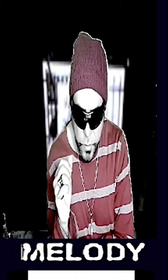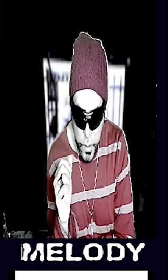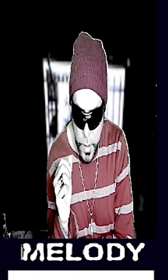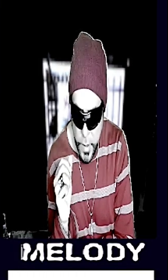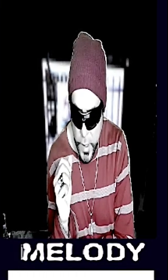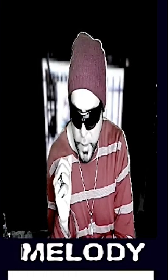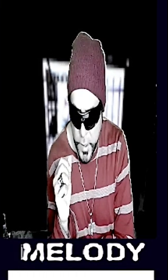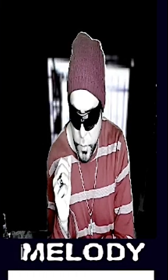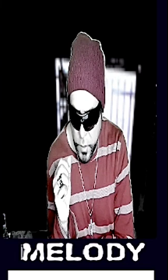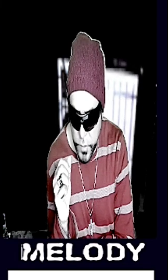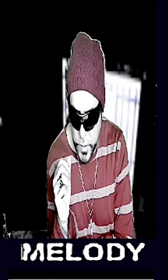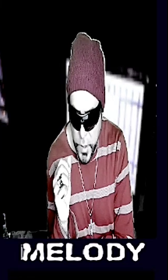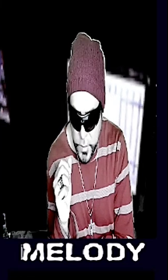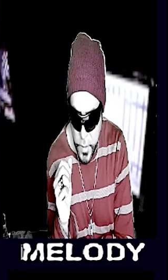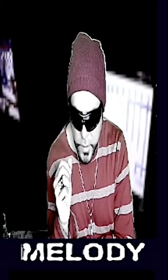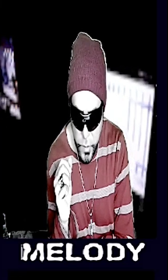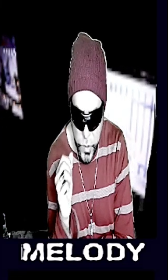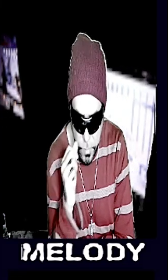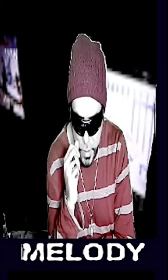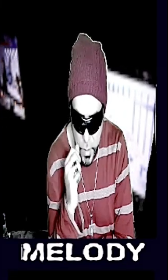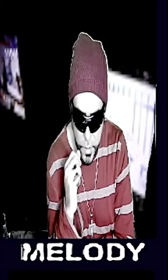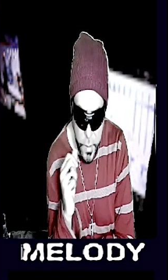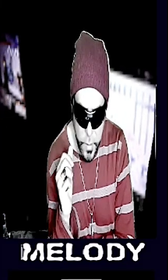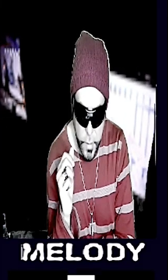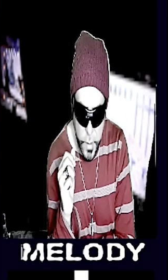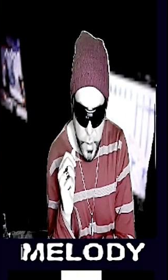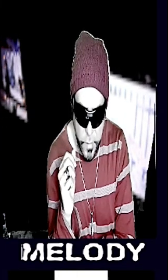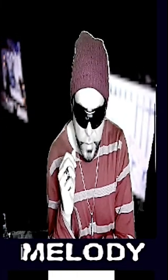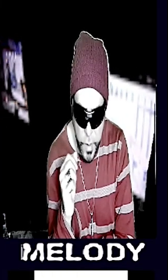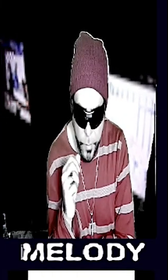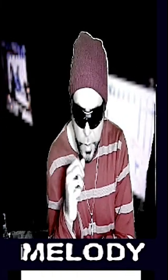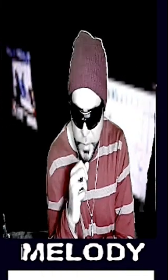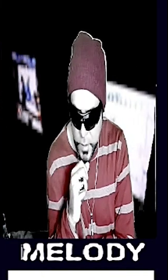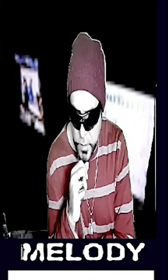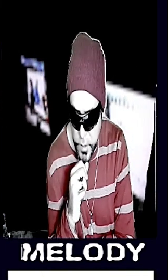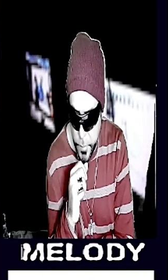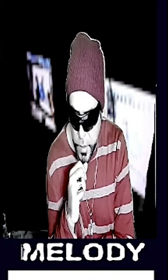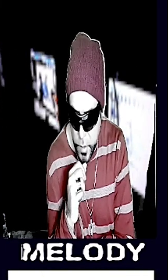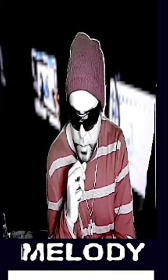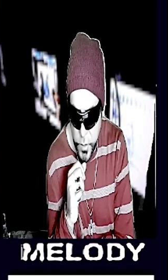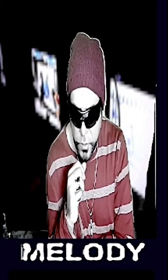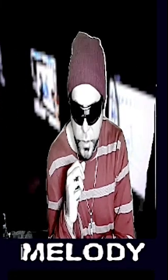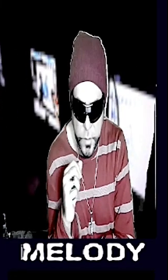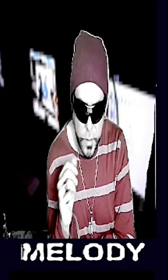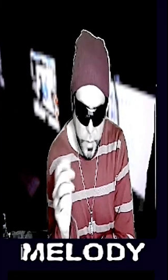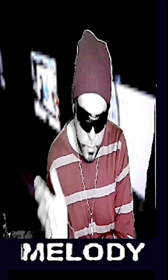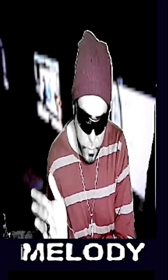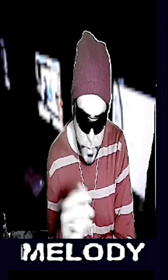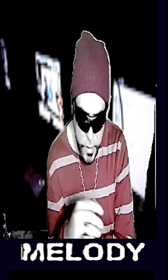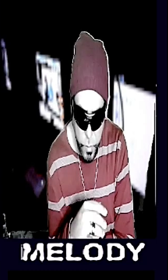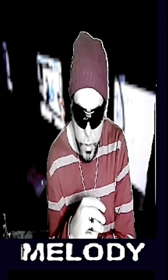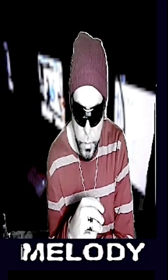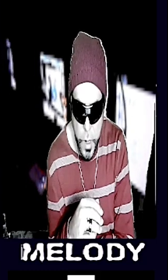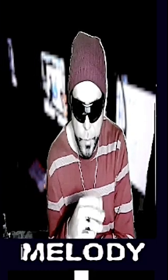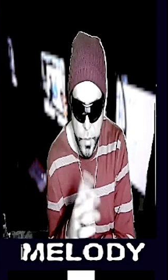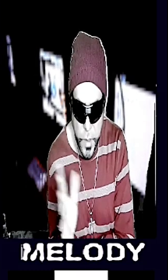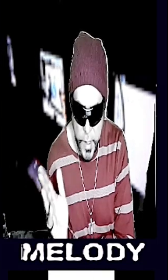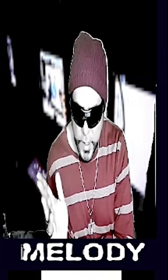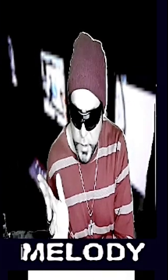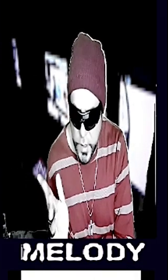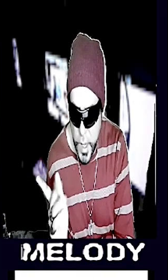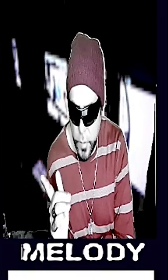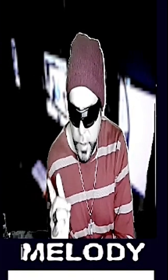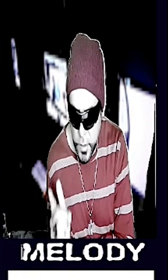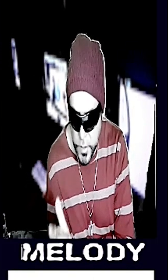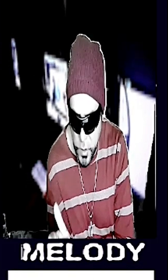consideró como rival de la candidatura oficialista de cl la por la presidencia de México las elecciones de este 2024 a